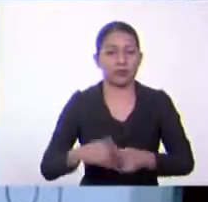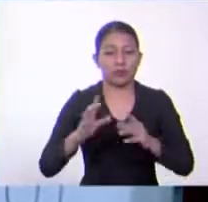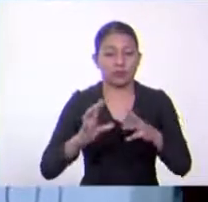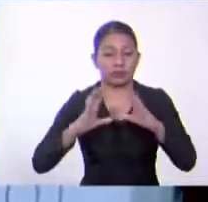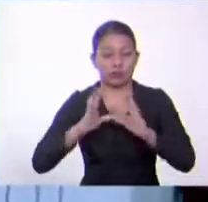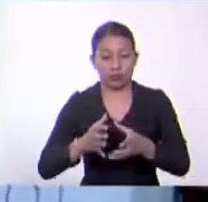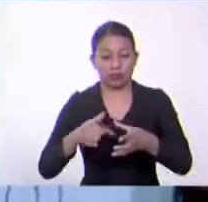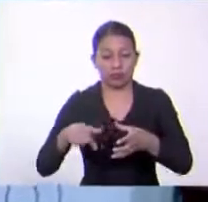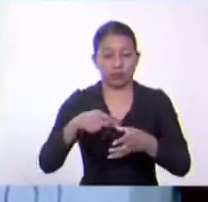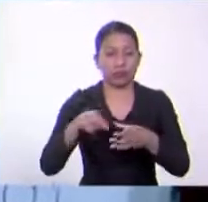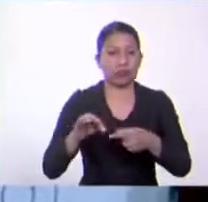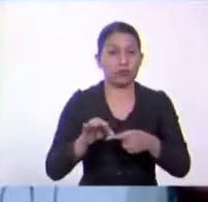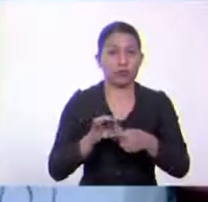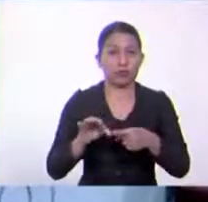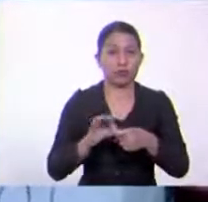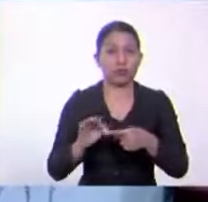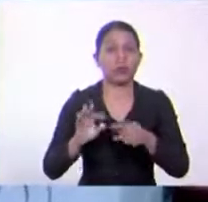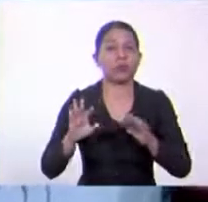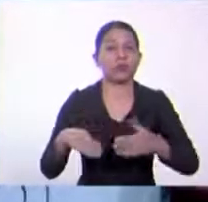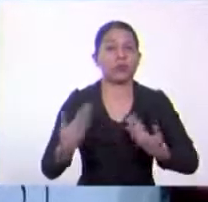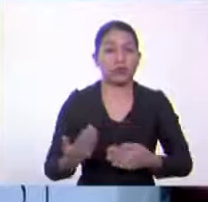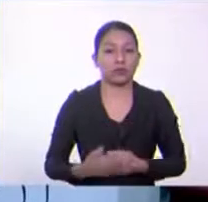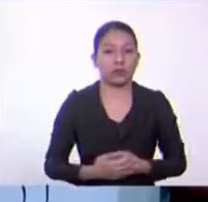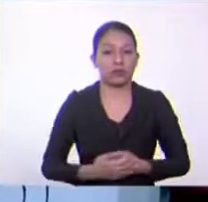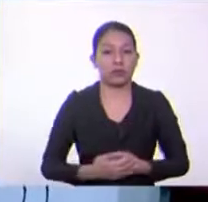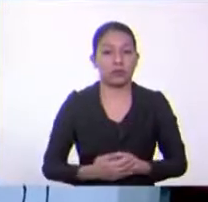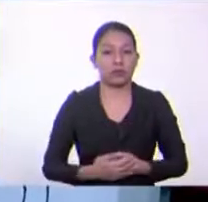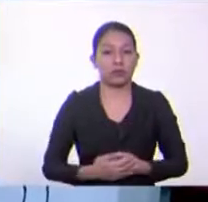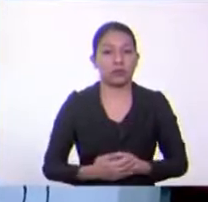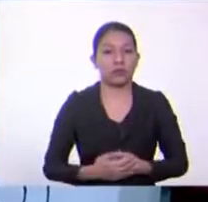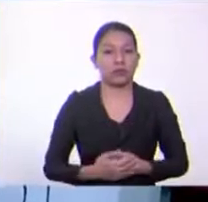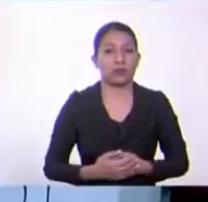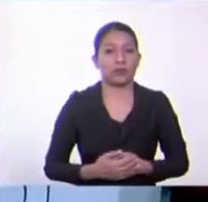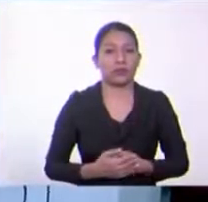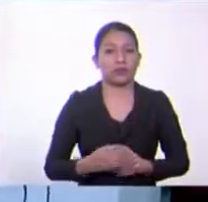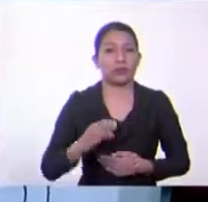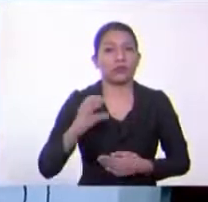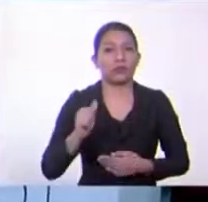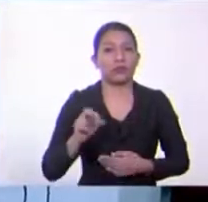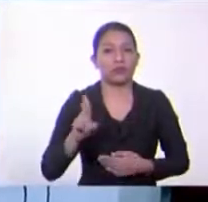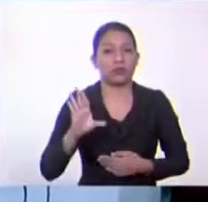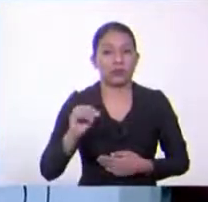funcional para los alquinos es el triple enlace carbono-carbono.